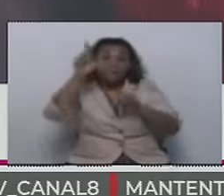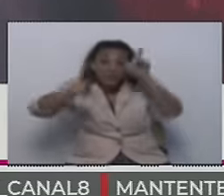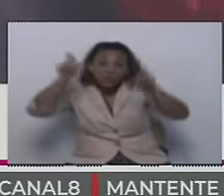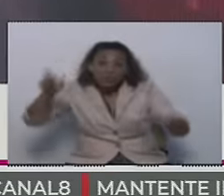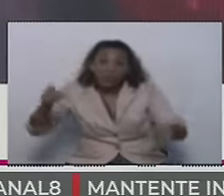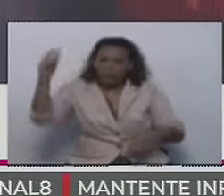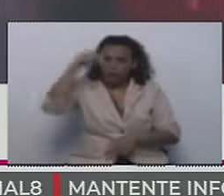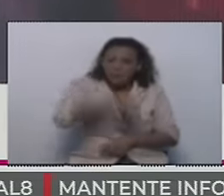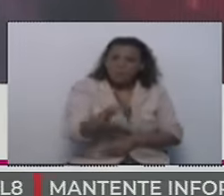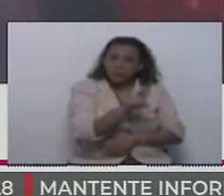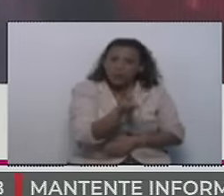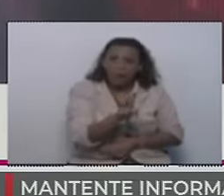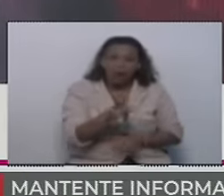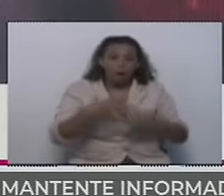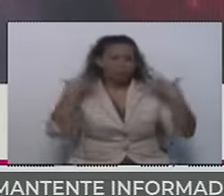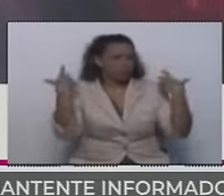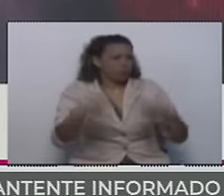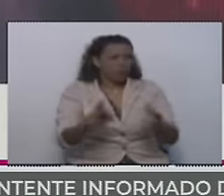así como arroz,